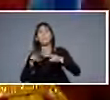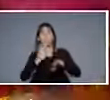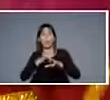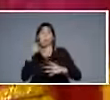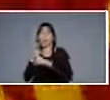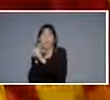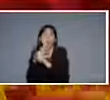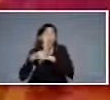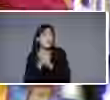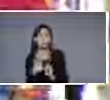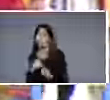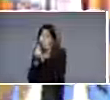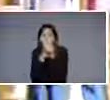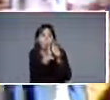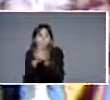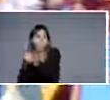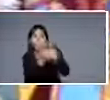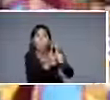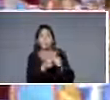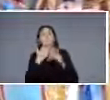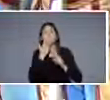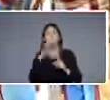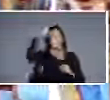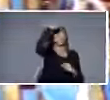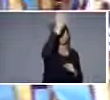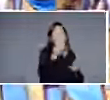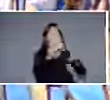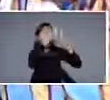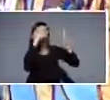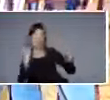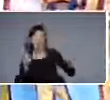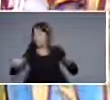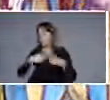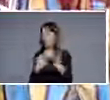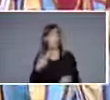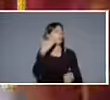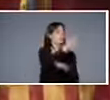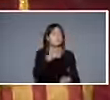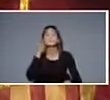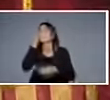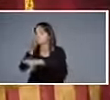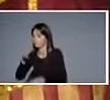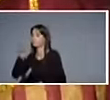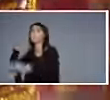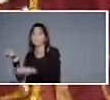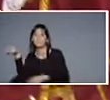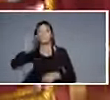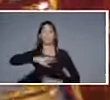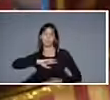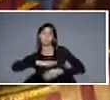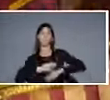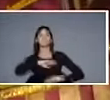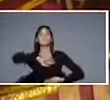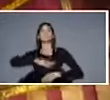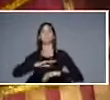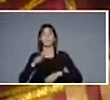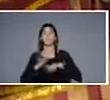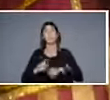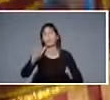agobiarle. Auditoria al Corte Inglés a todas partes, al chiringuito, a